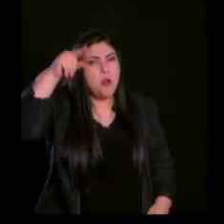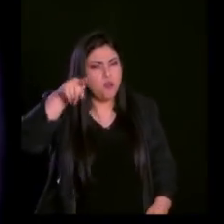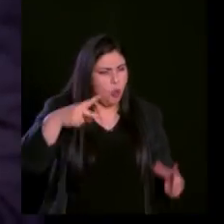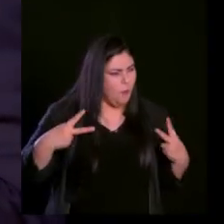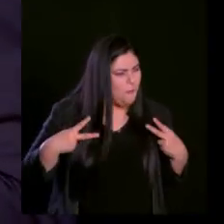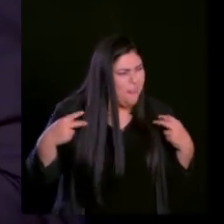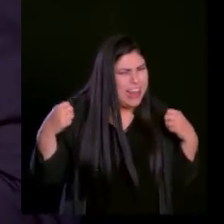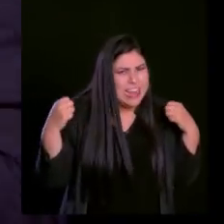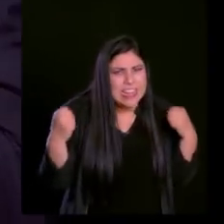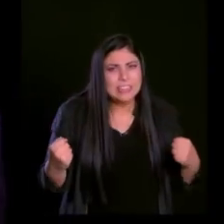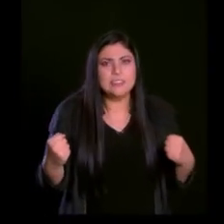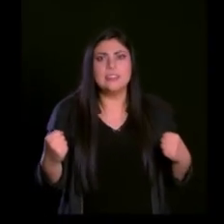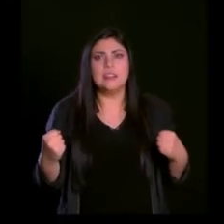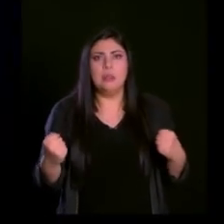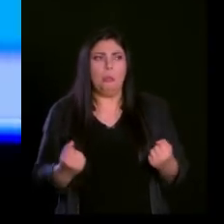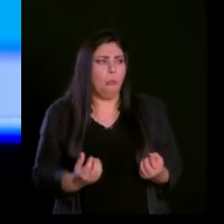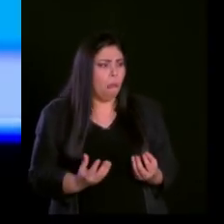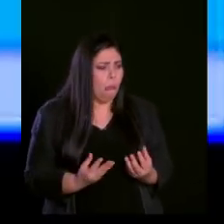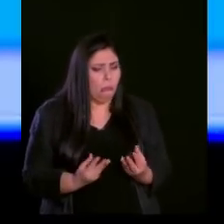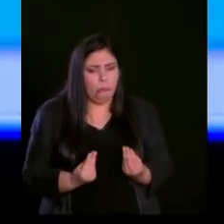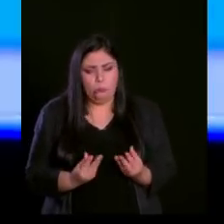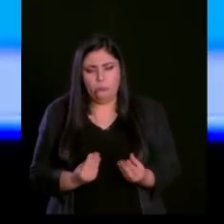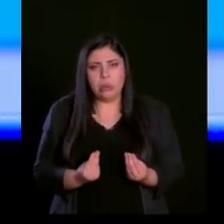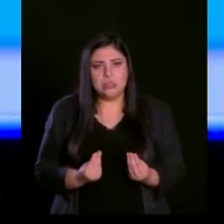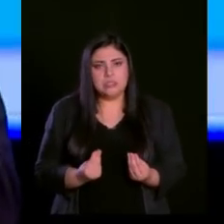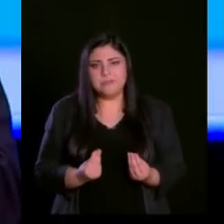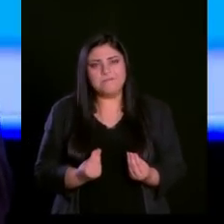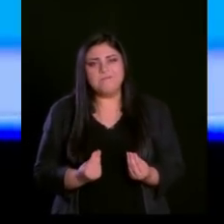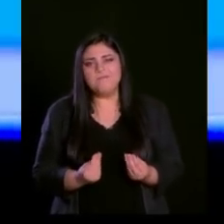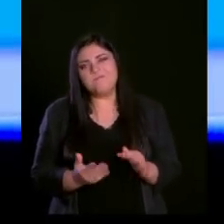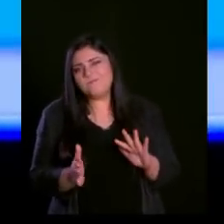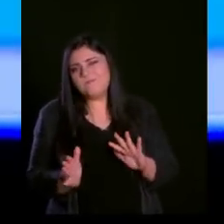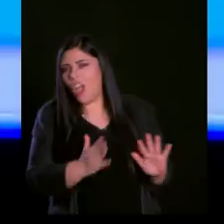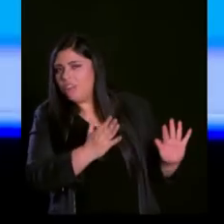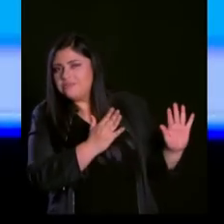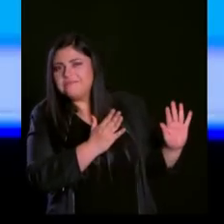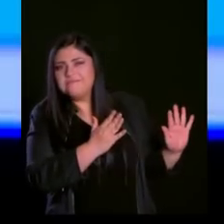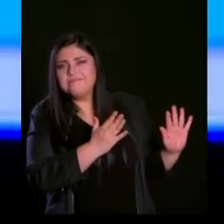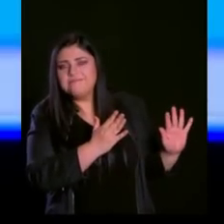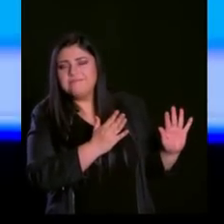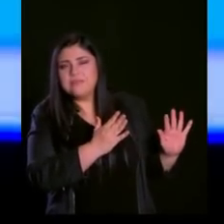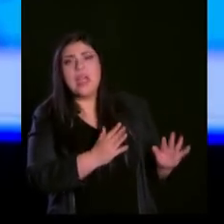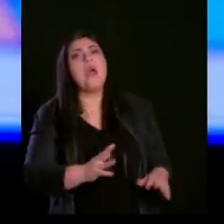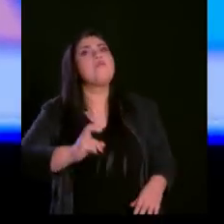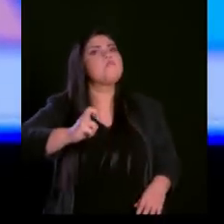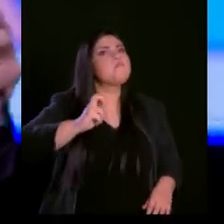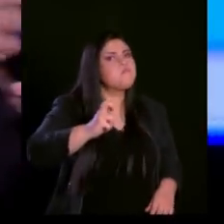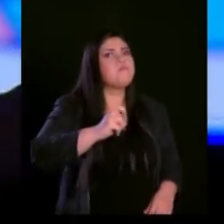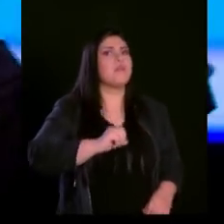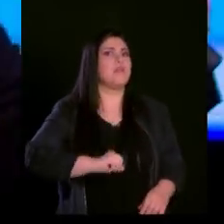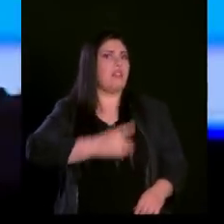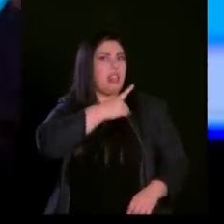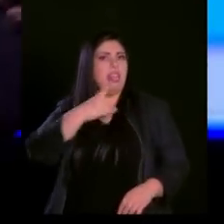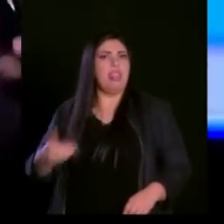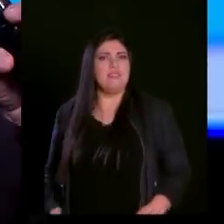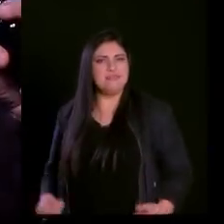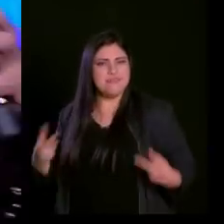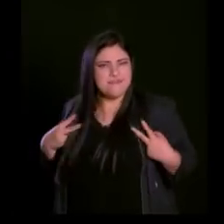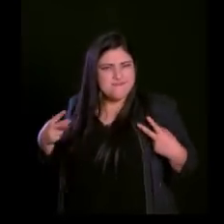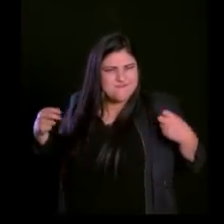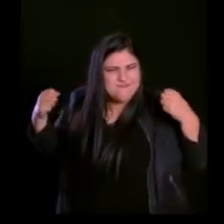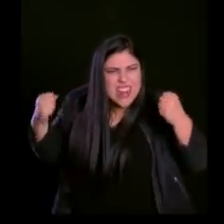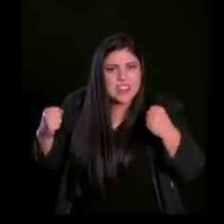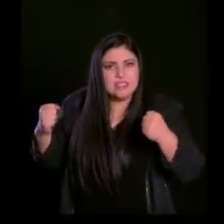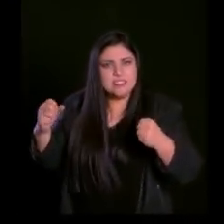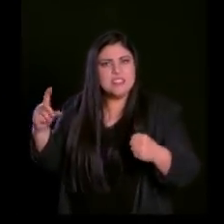valiente la cobardía no funciona en este reino por eso David se lo enfrentó ahora dijo la libertad